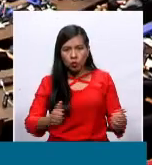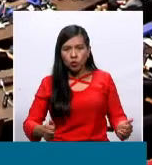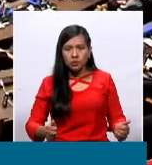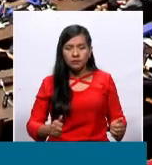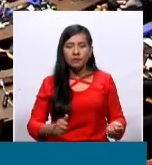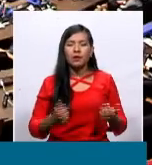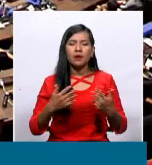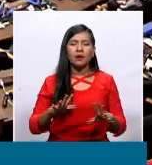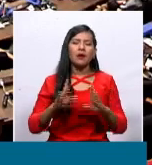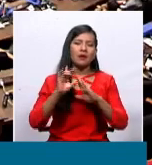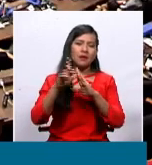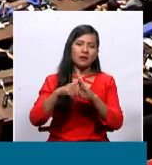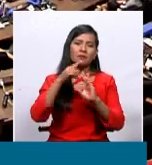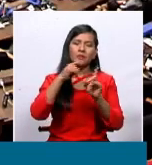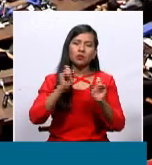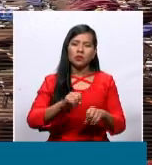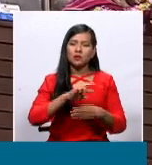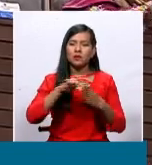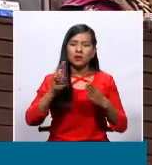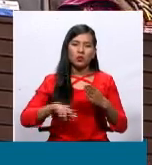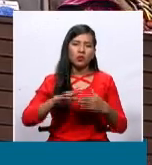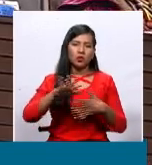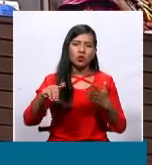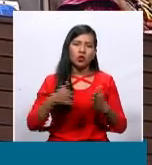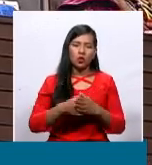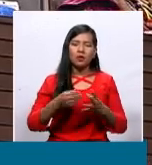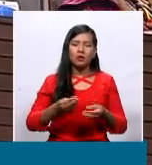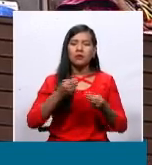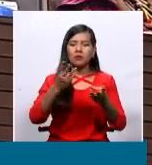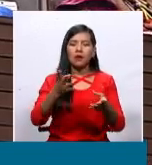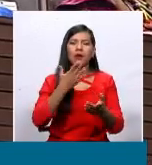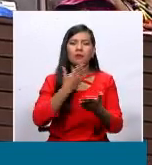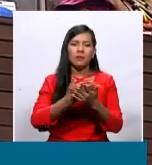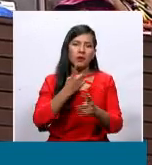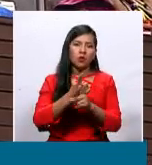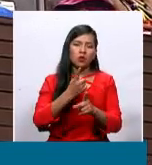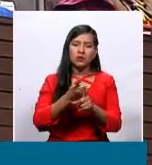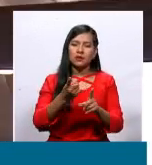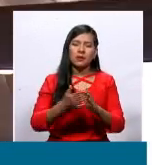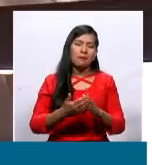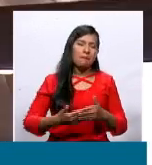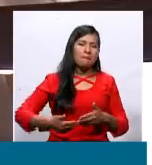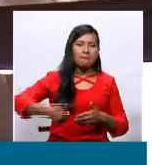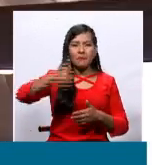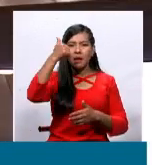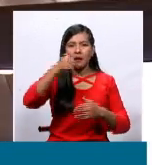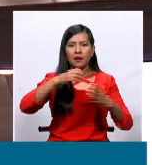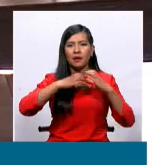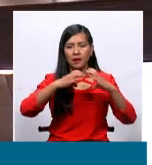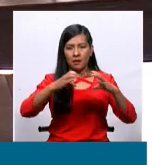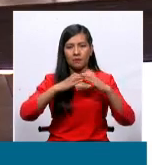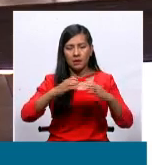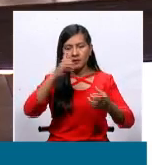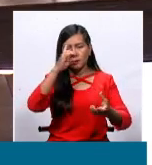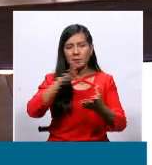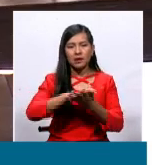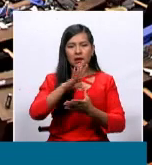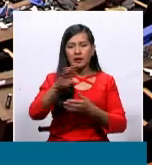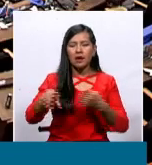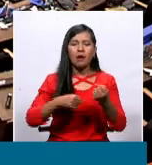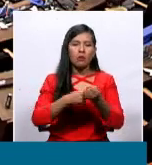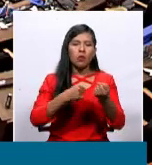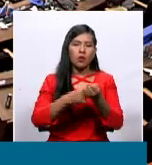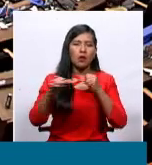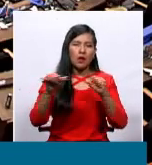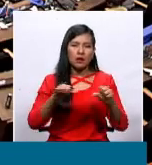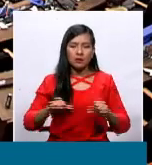medida, pues ahí esos resultados darán, pues, probablemente, digamos, mayor capacidad de credibilidad y de apoyo y de